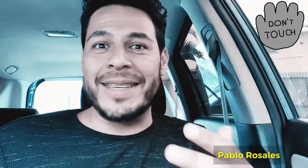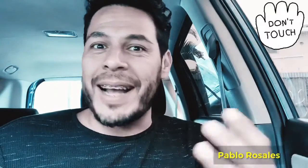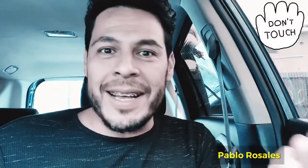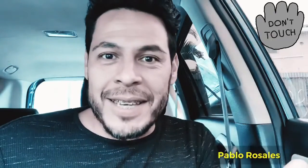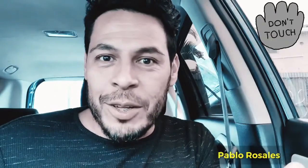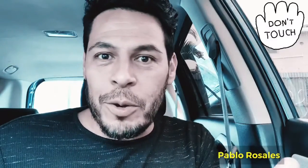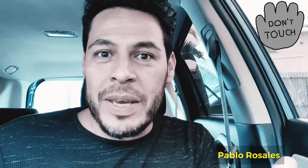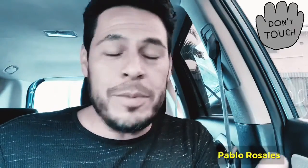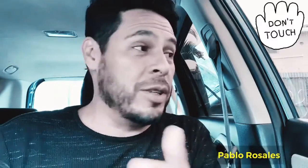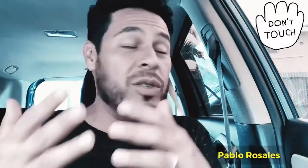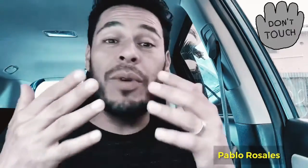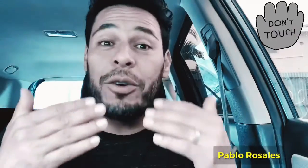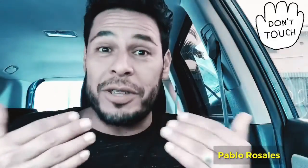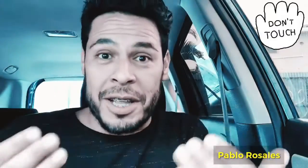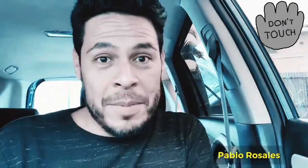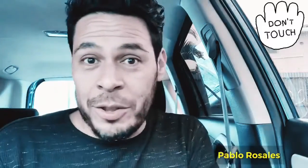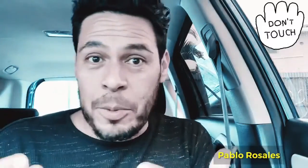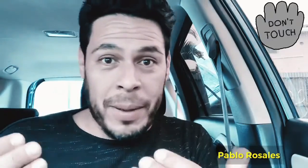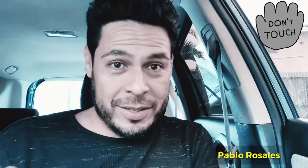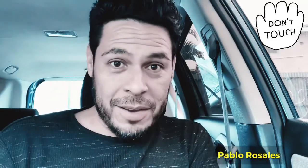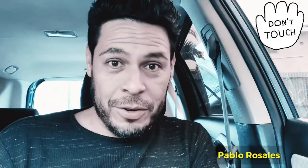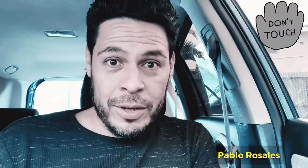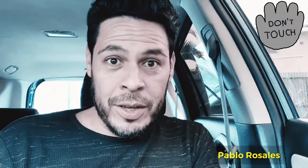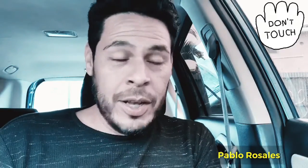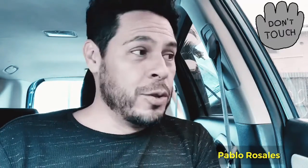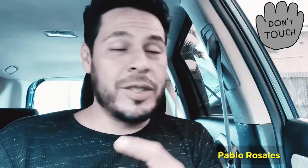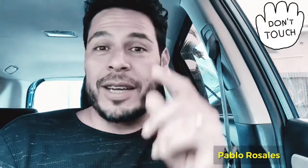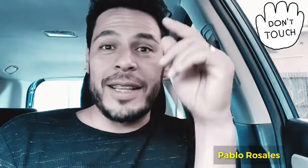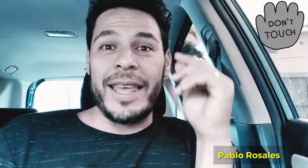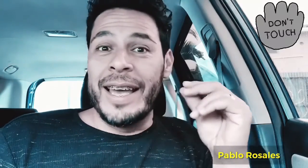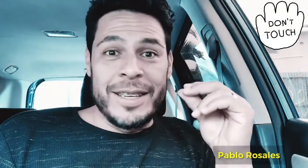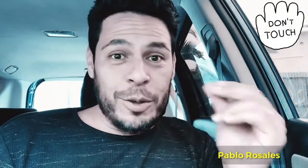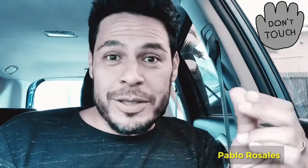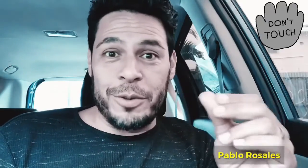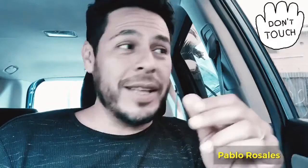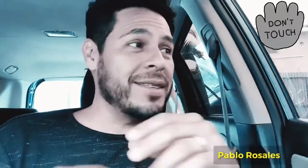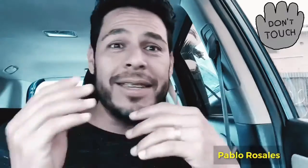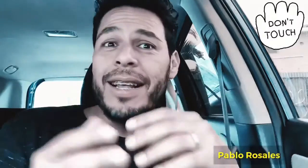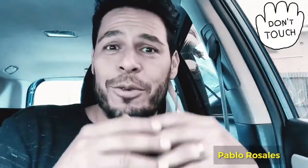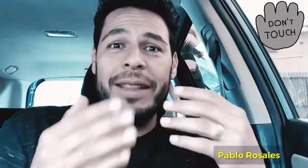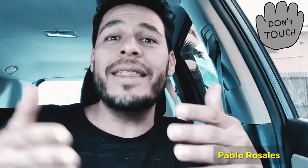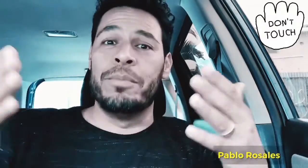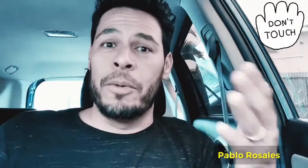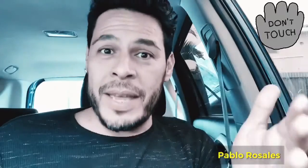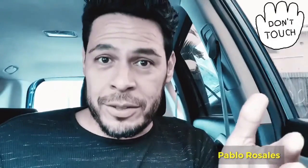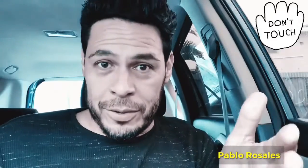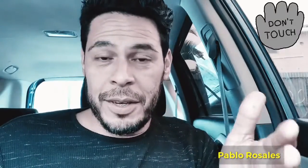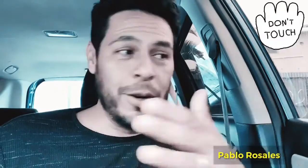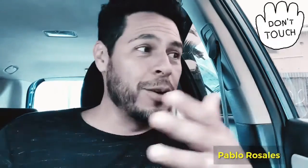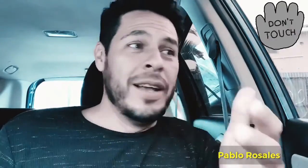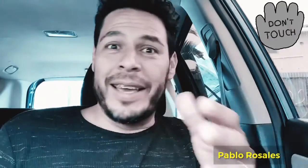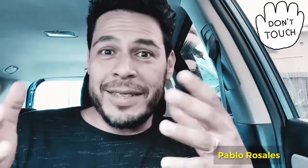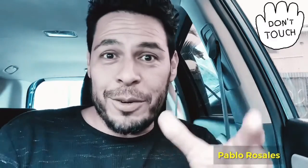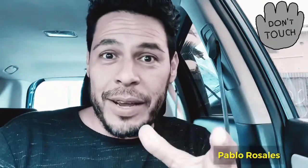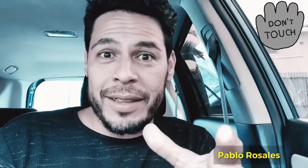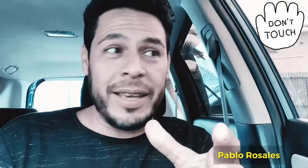las series están haciendo lo mismo. Esto es un adoctrinamiento masivo. No se trata de solo este juguete, este es el juguete del momento. Y